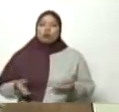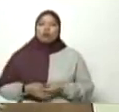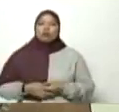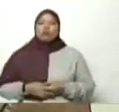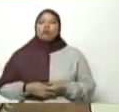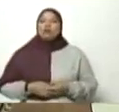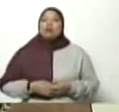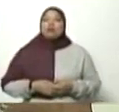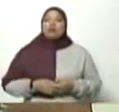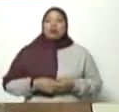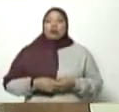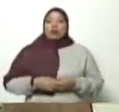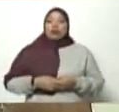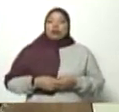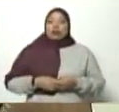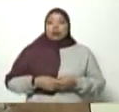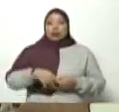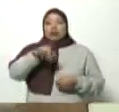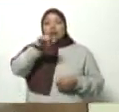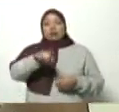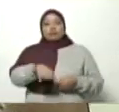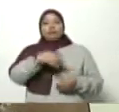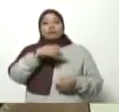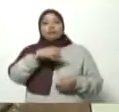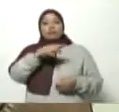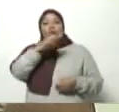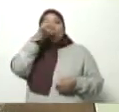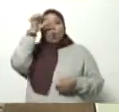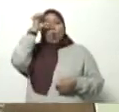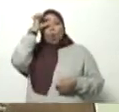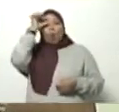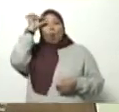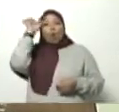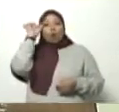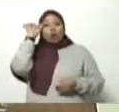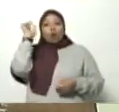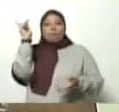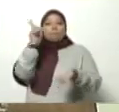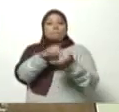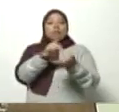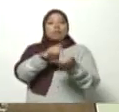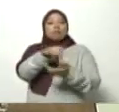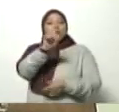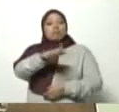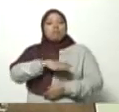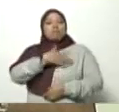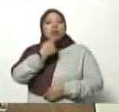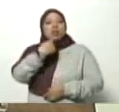Y en cualquier momento Julio Borges anuncia sus deseos de participar.